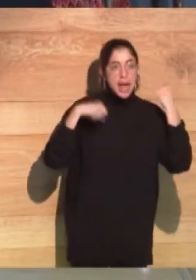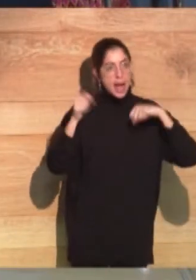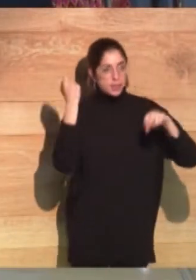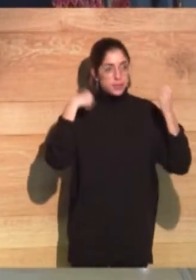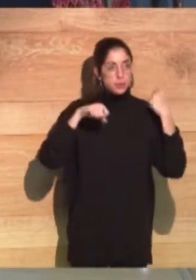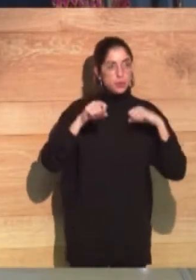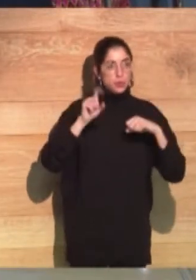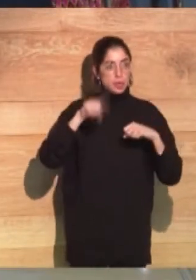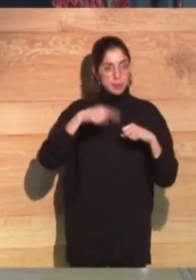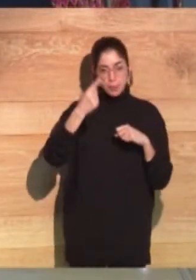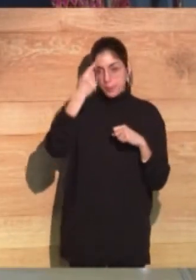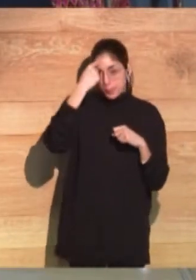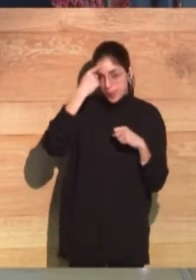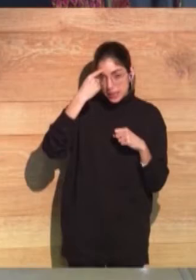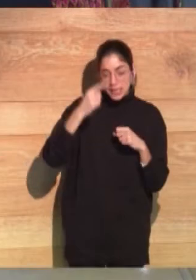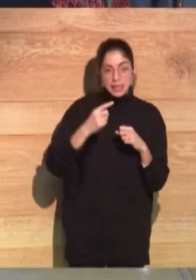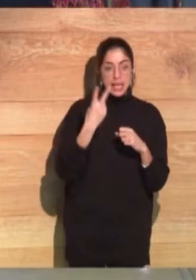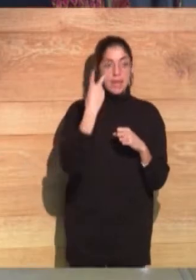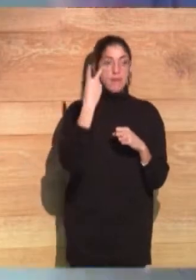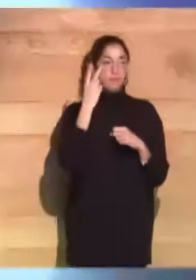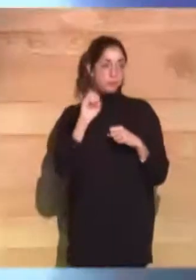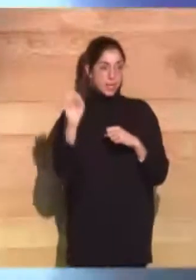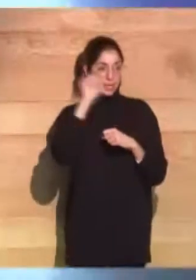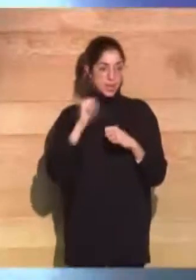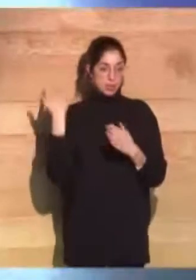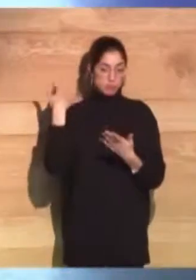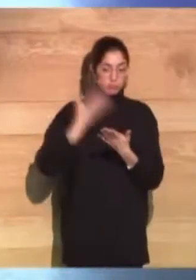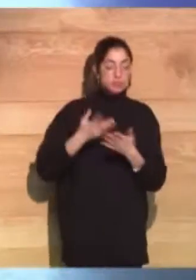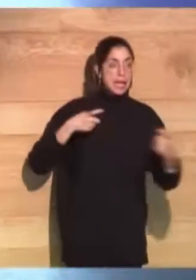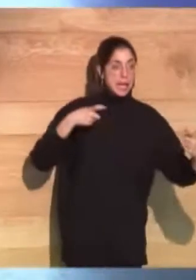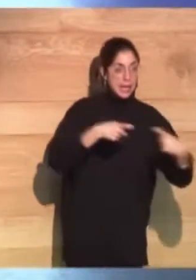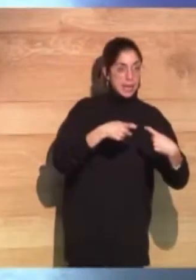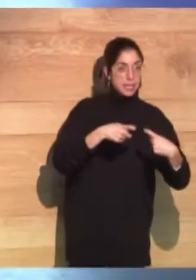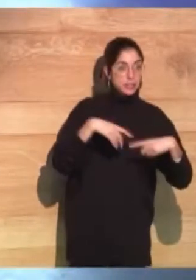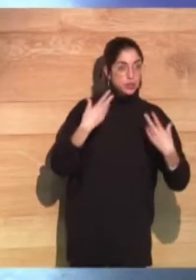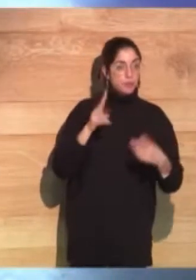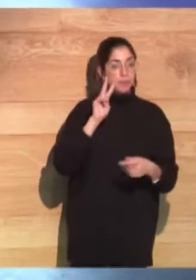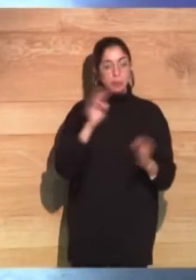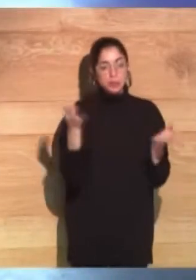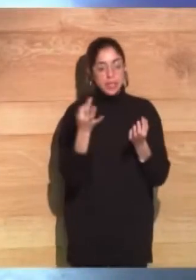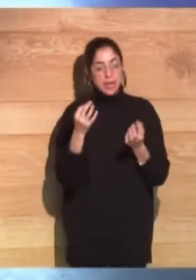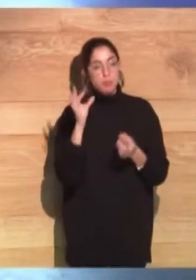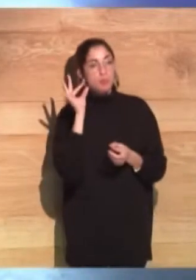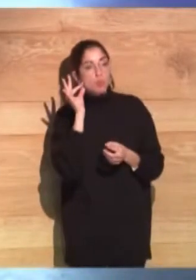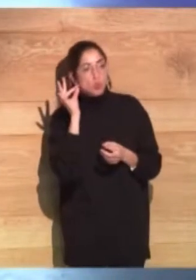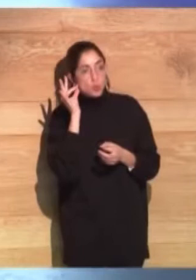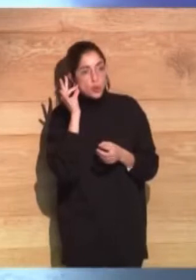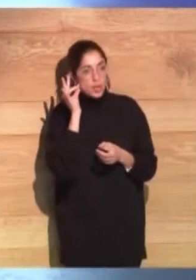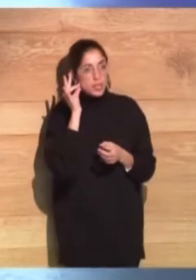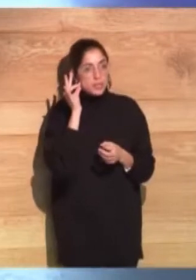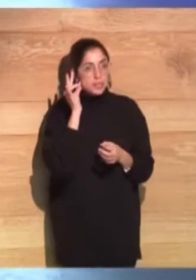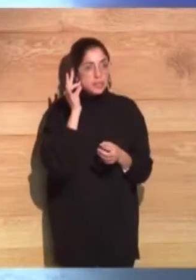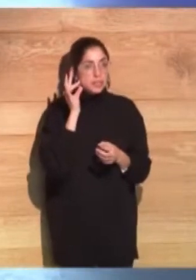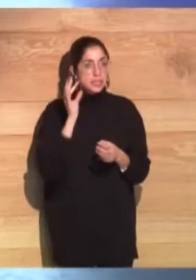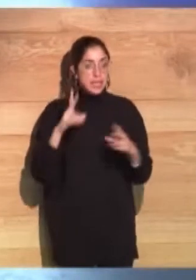que surge después de vivir 2 décadas de guerras. Vemos que las mujeres no disponen del